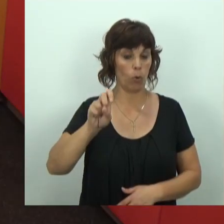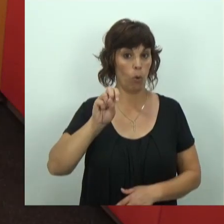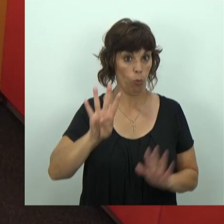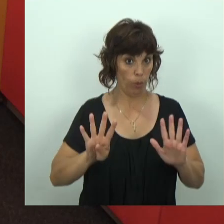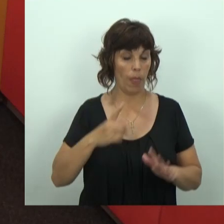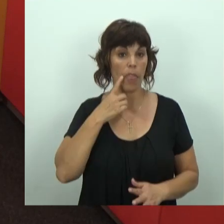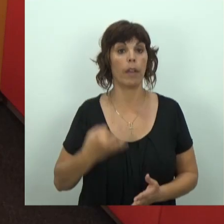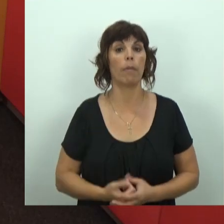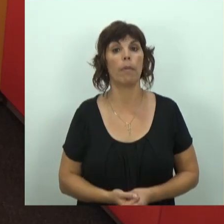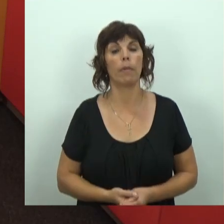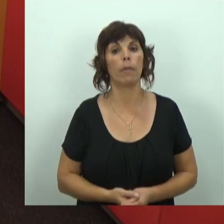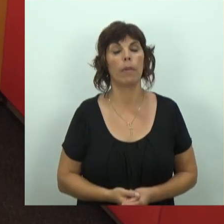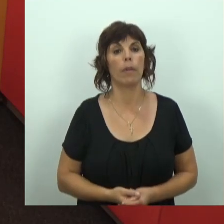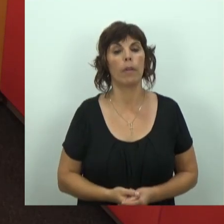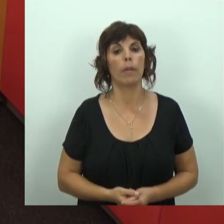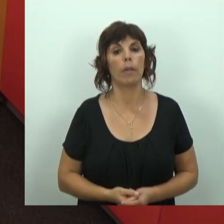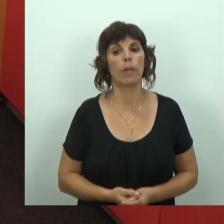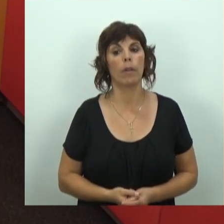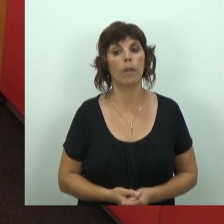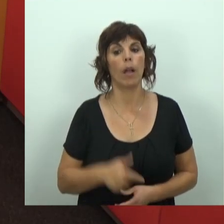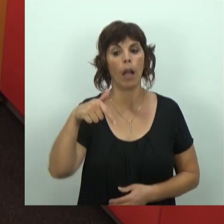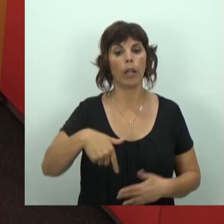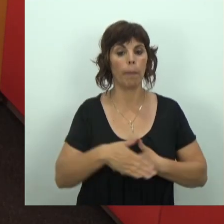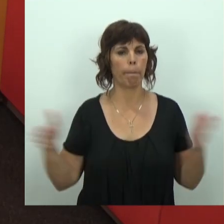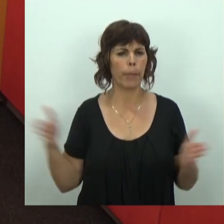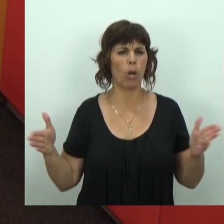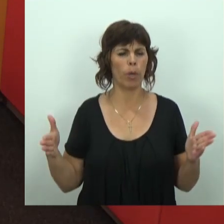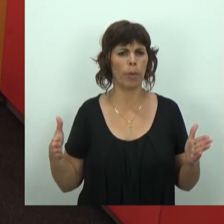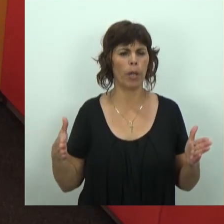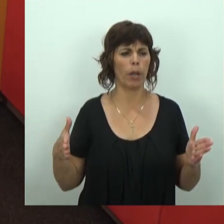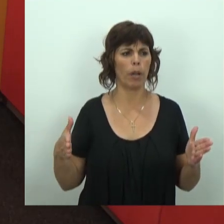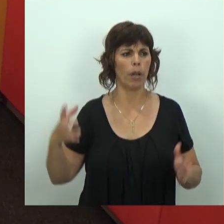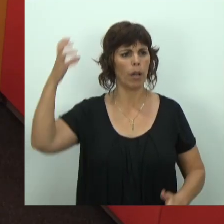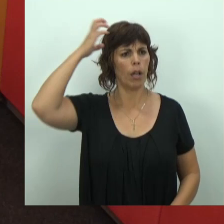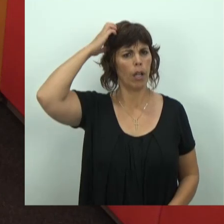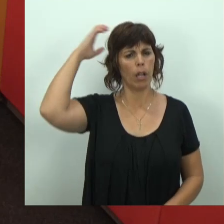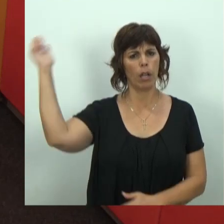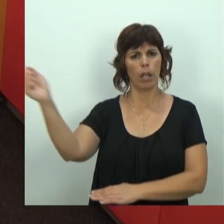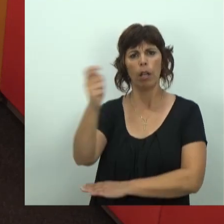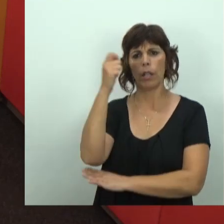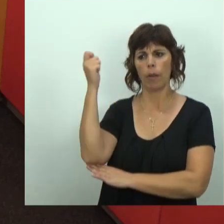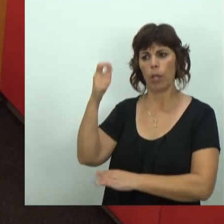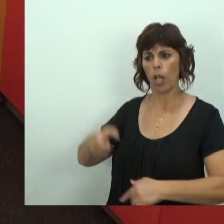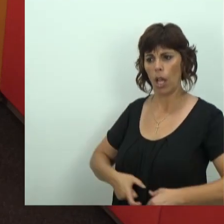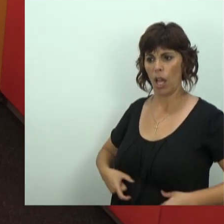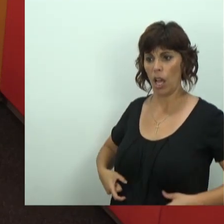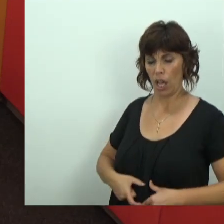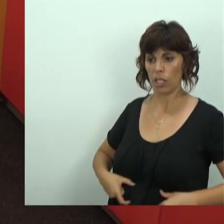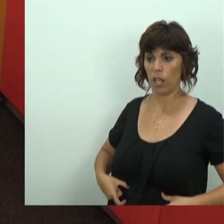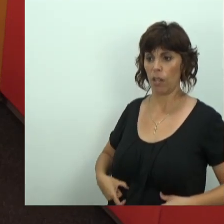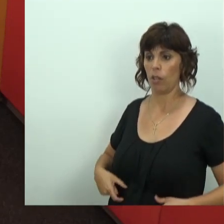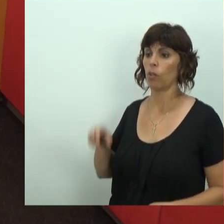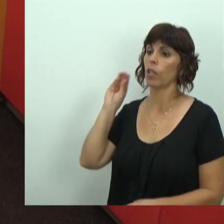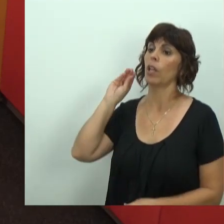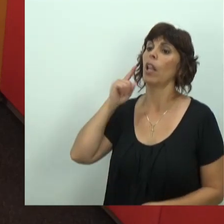que aquí, por primera vez, David le dijo al sacerdote, Abiatar, oye lo